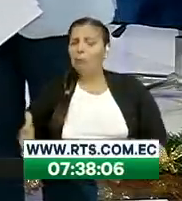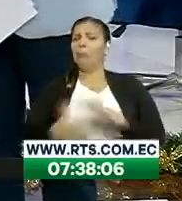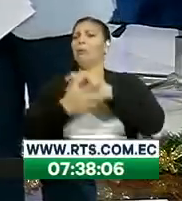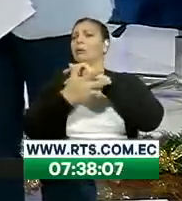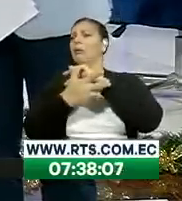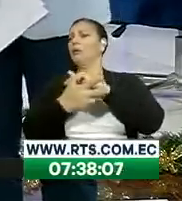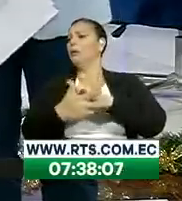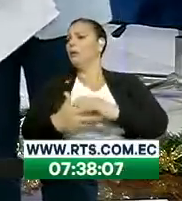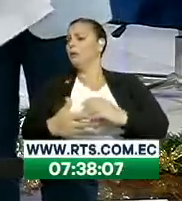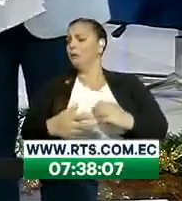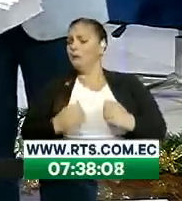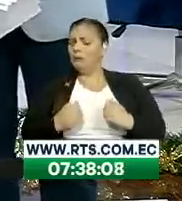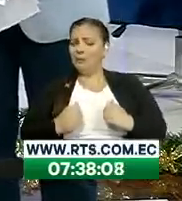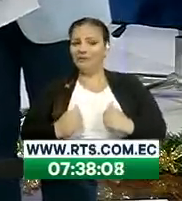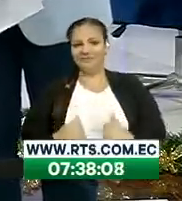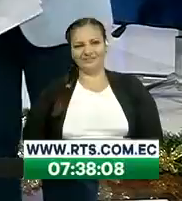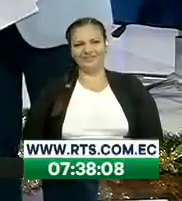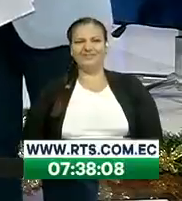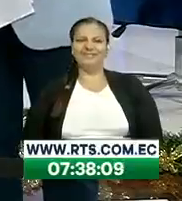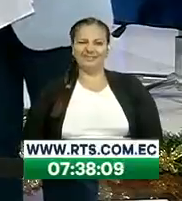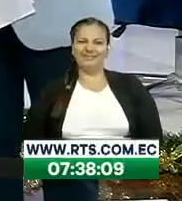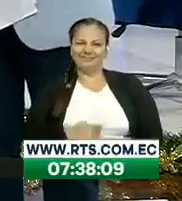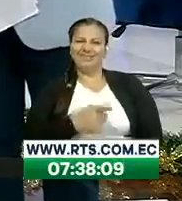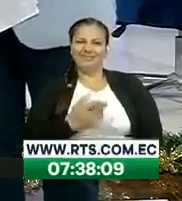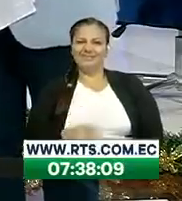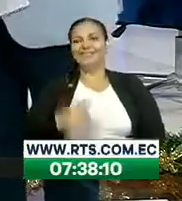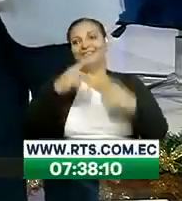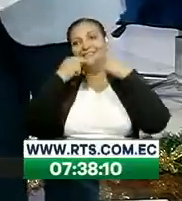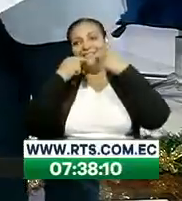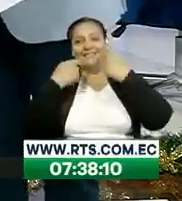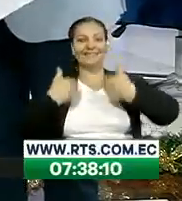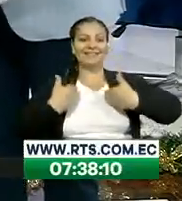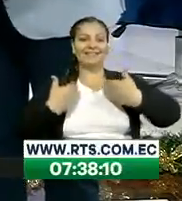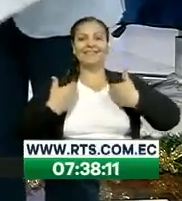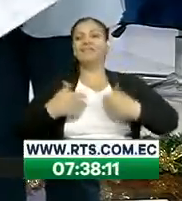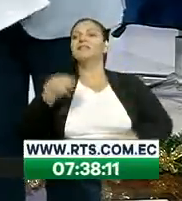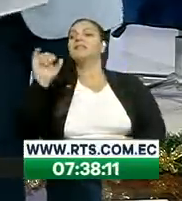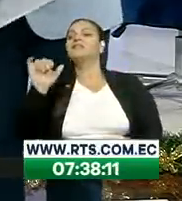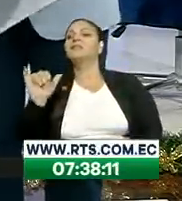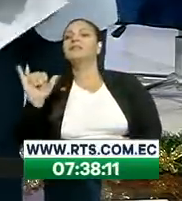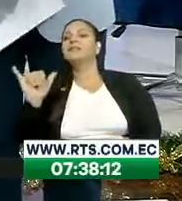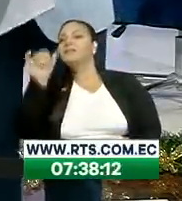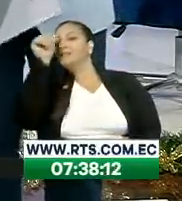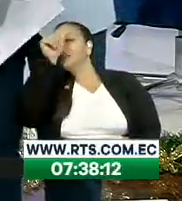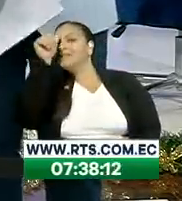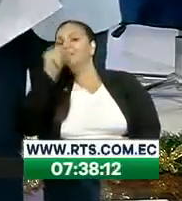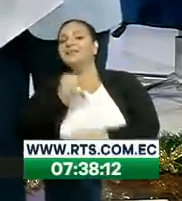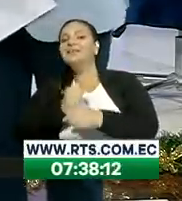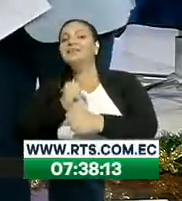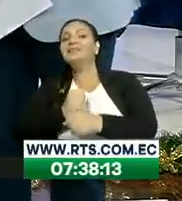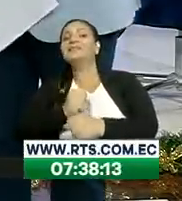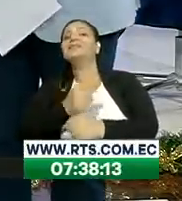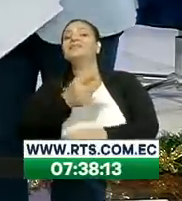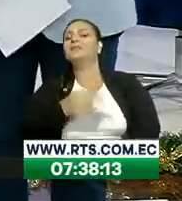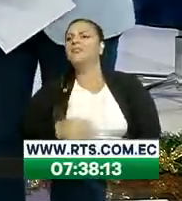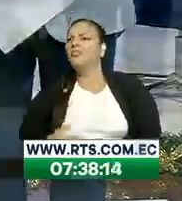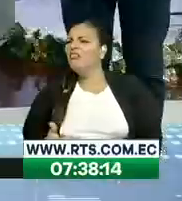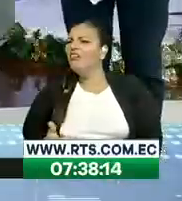tiene que trabajar el fin de semana. Dice que cuando el pobre... saca su ropa a tender, comienza a llover. Comienza a llover, ajá, pobrecito. ¿Cómo que de cómo le quedó